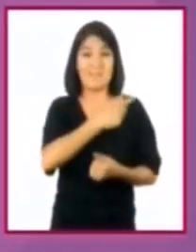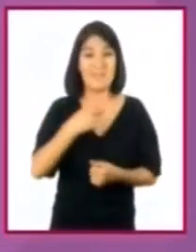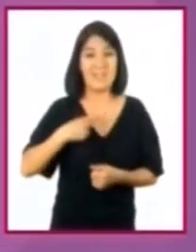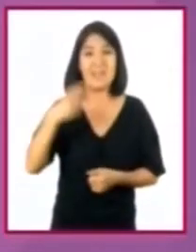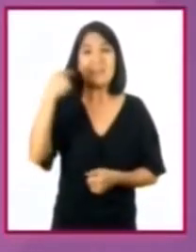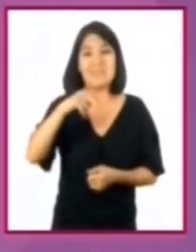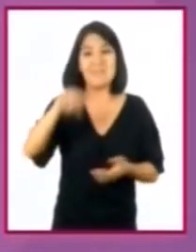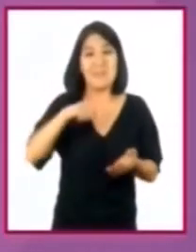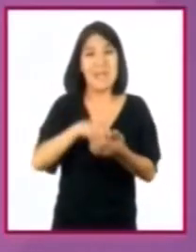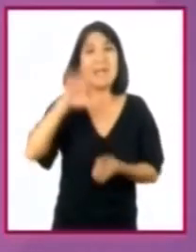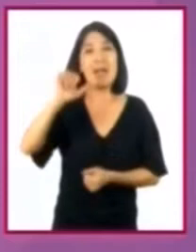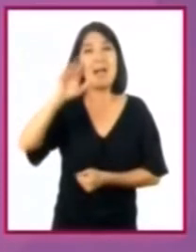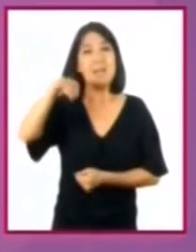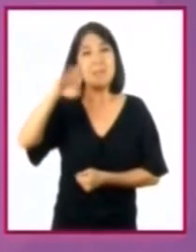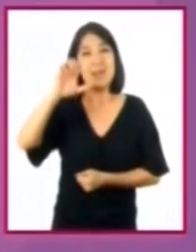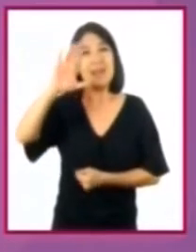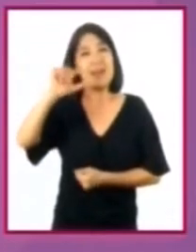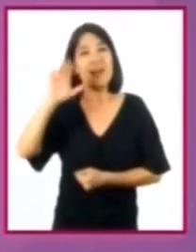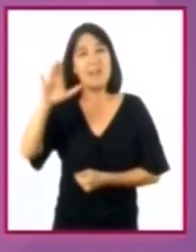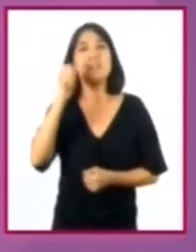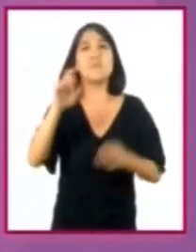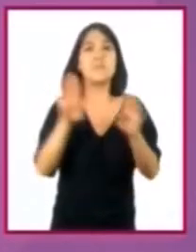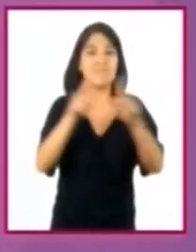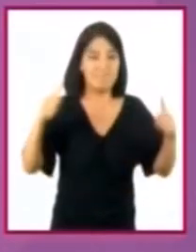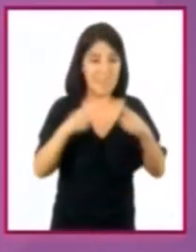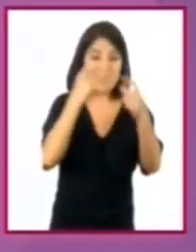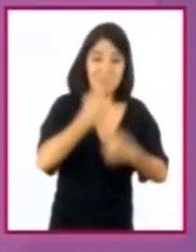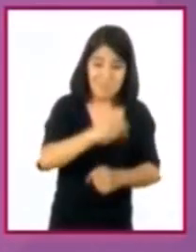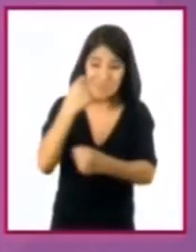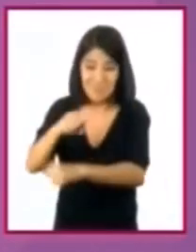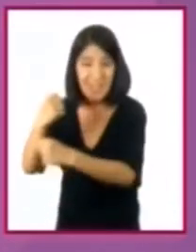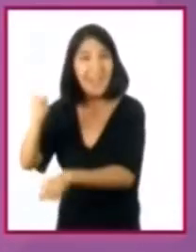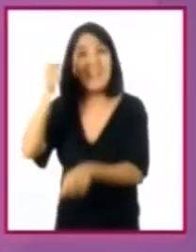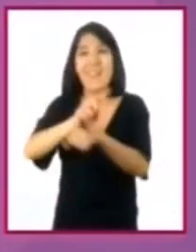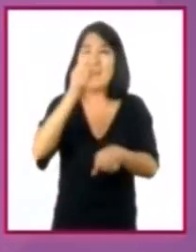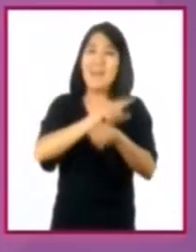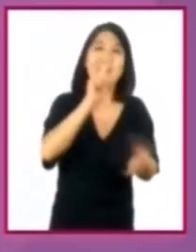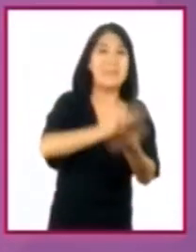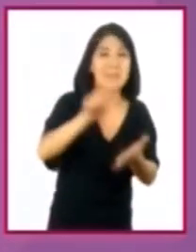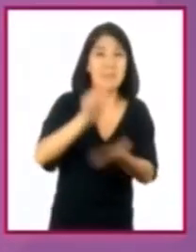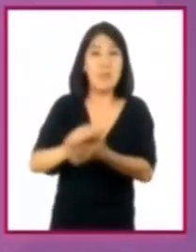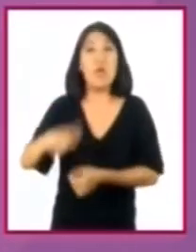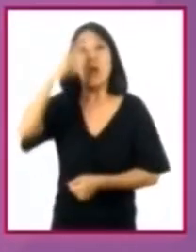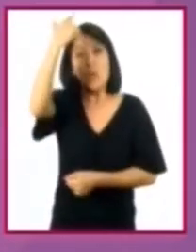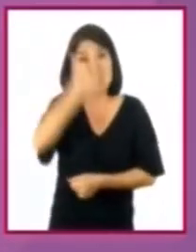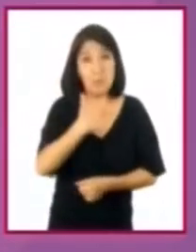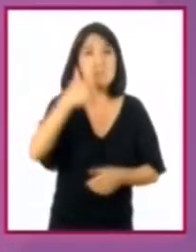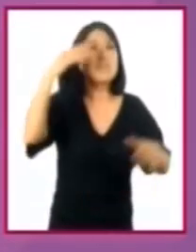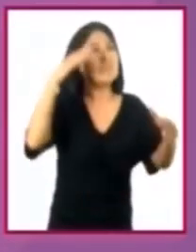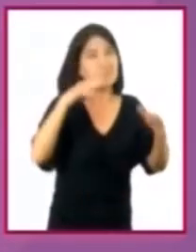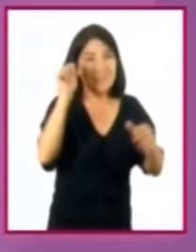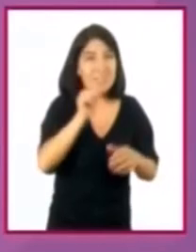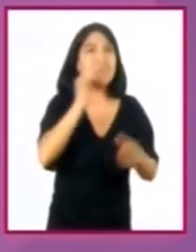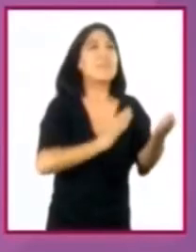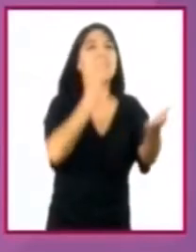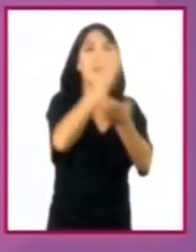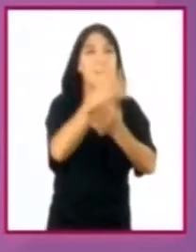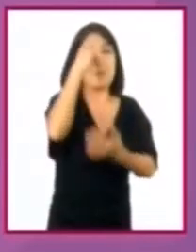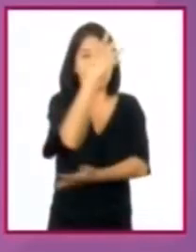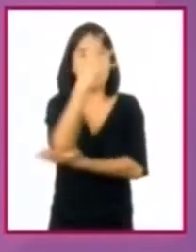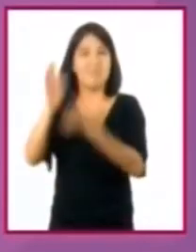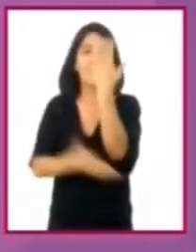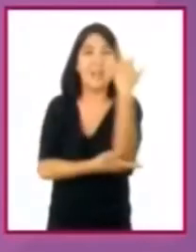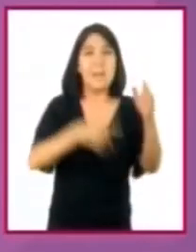era barrer los templos para que estuvieran siempre limpios. De noche íbamos a los bosques de los cerros a recoger leña,